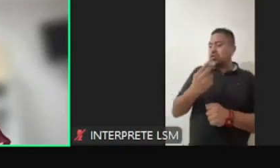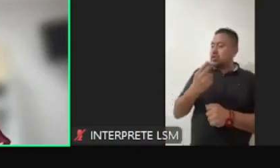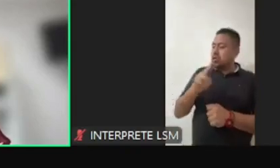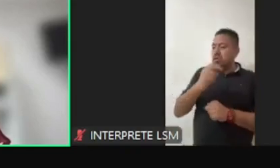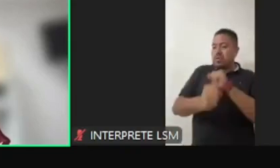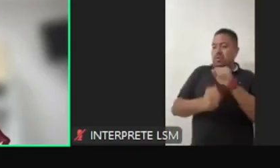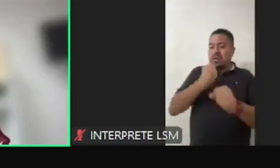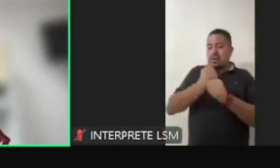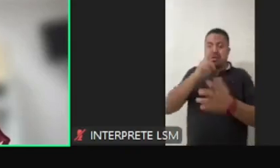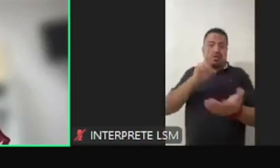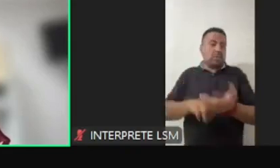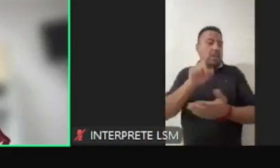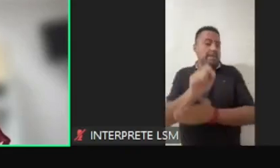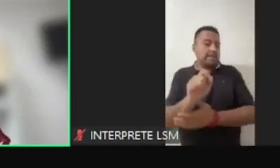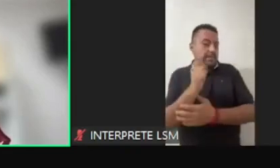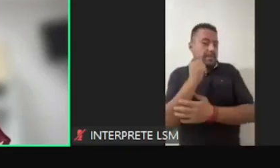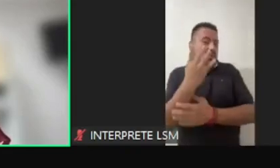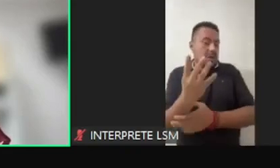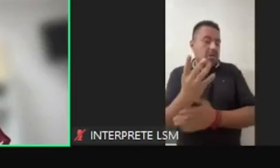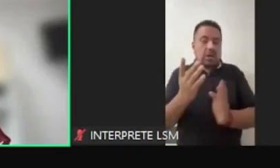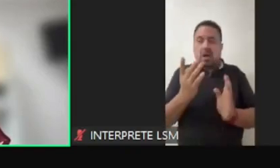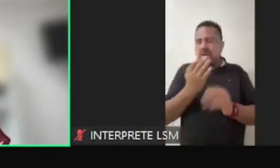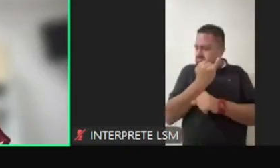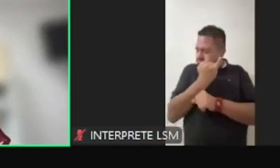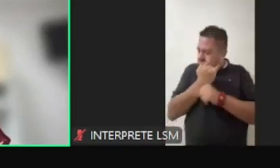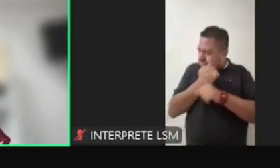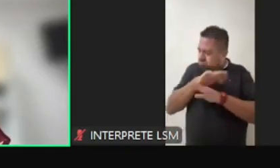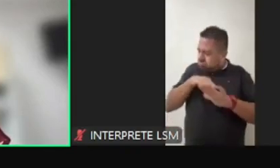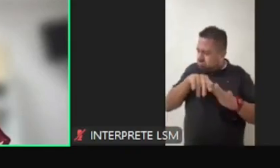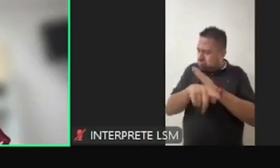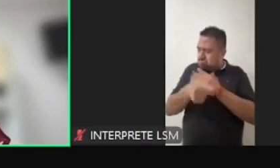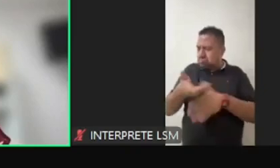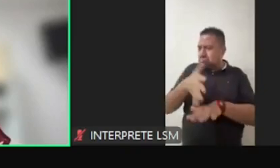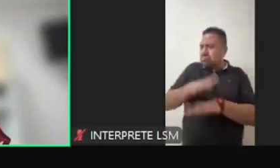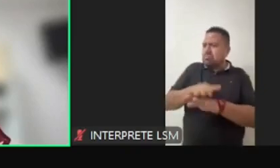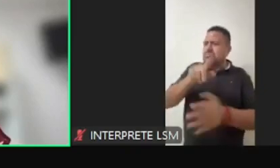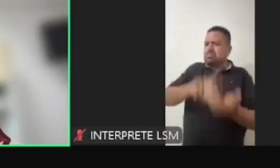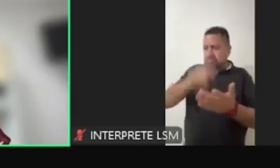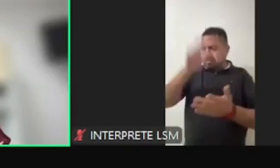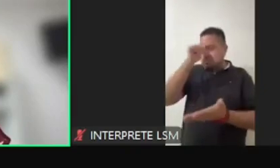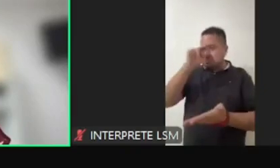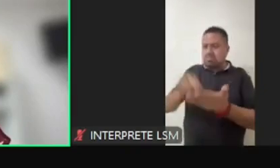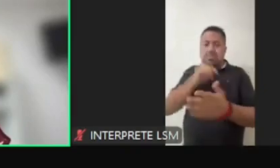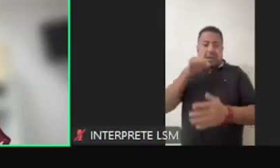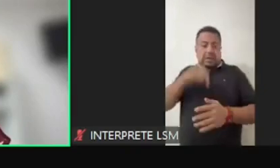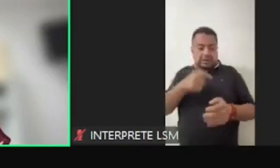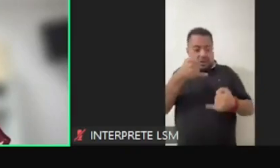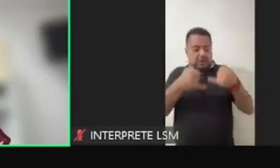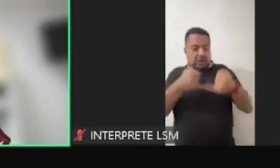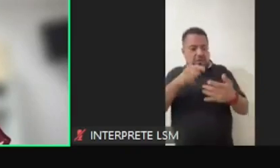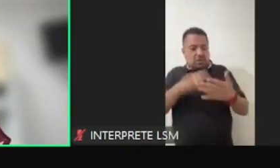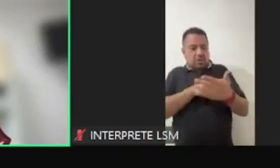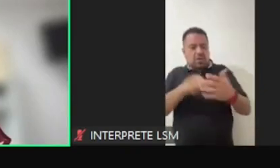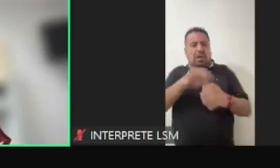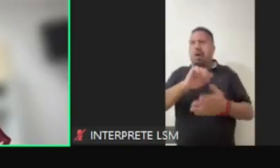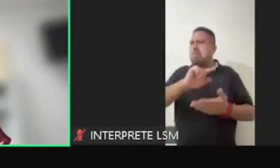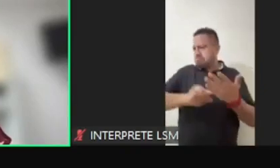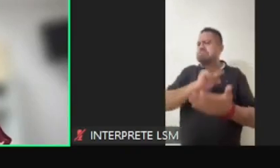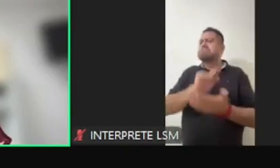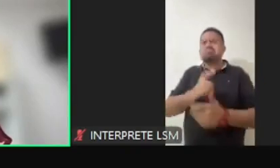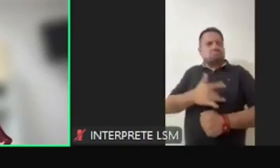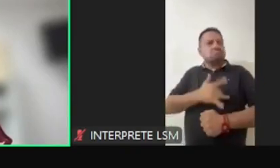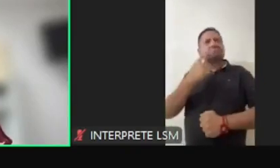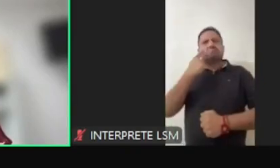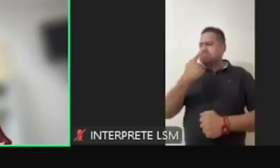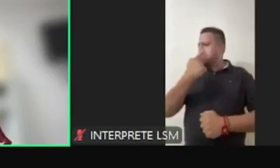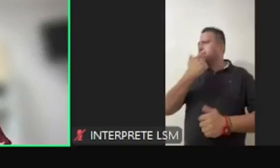año en curso ahora bien del Análisis integral a los mencionados convenios este tribunal electoral encuentra legalmente satisfechas las